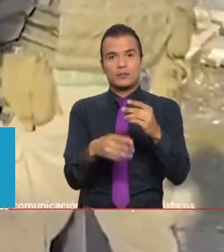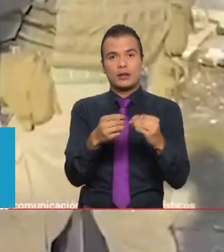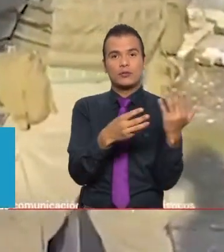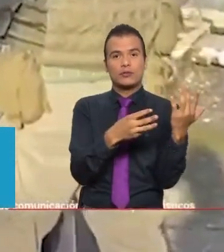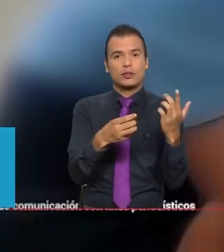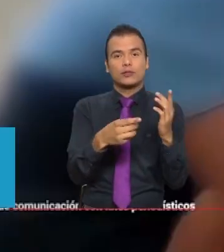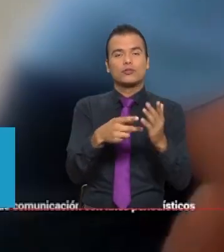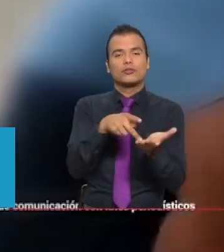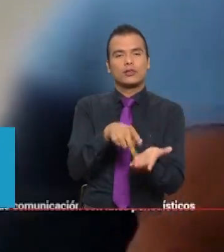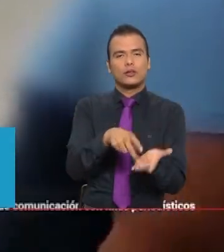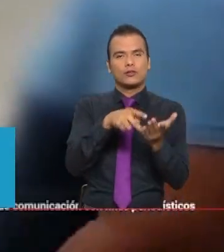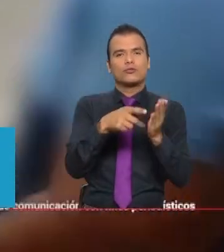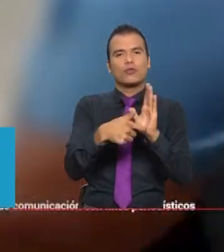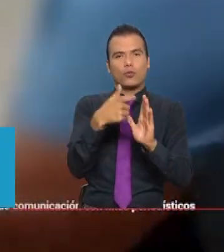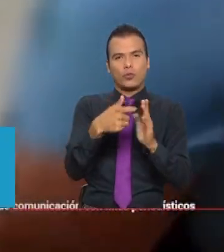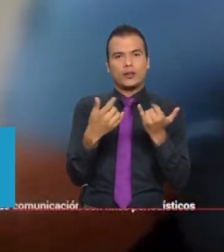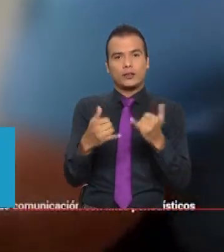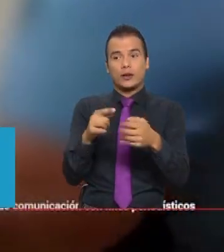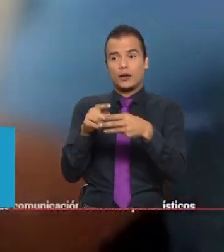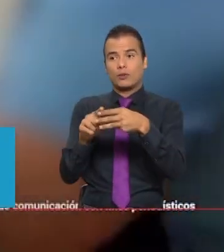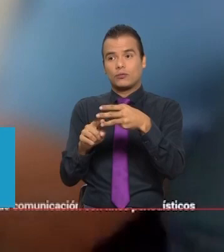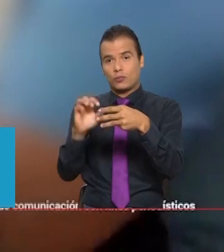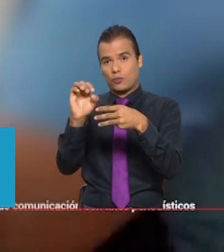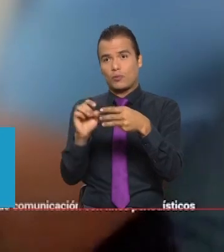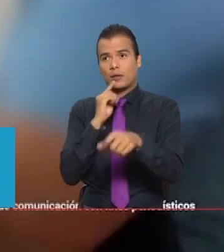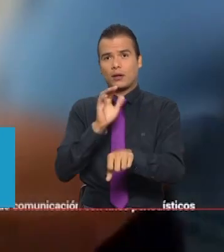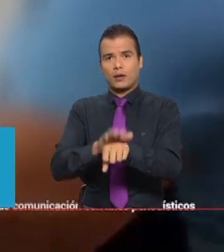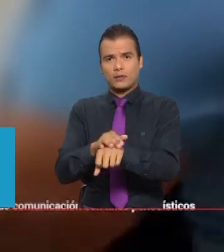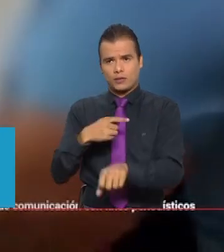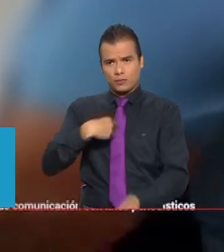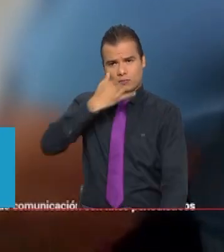cargos imputados por los delitos de tráfico, fabricación